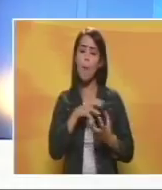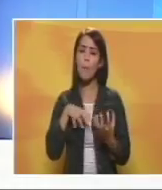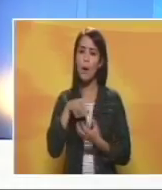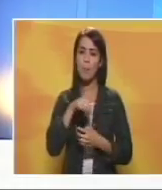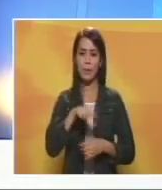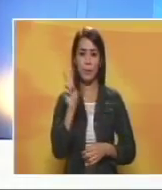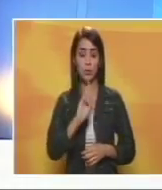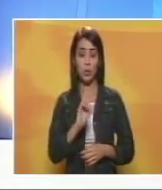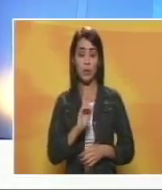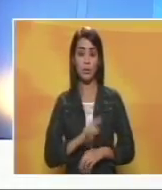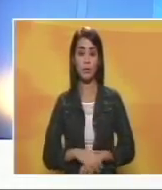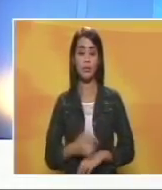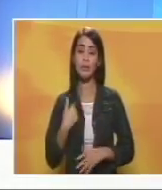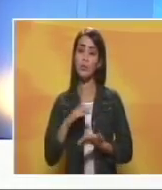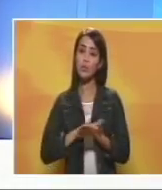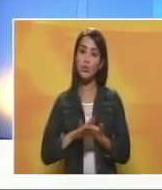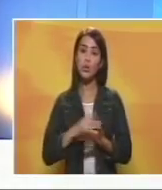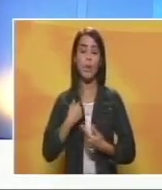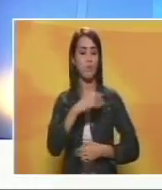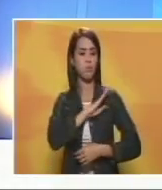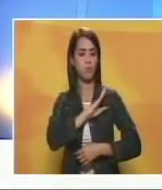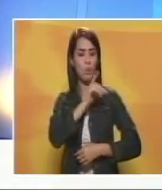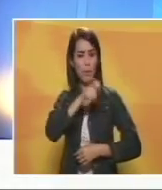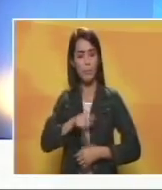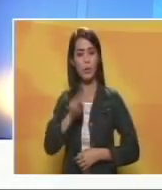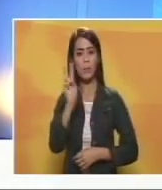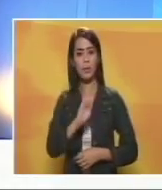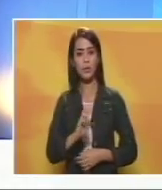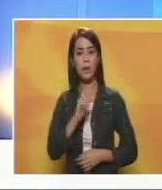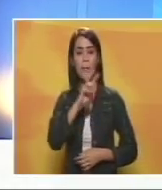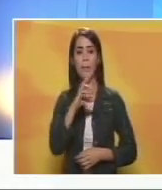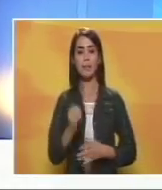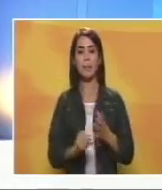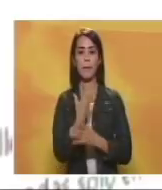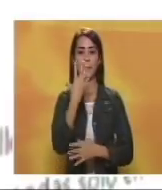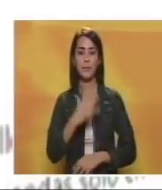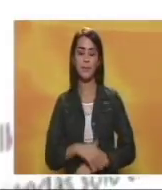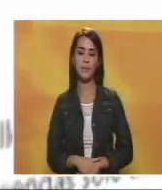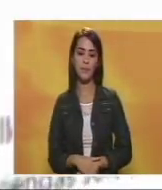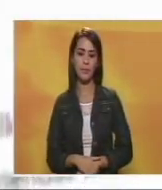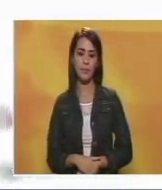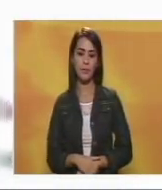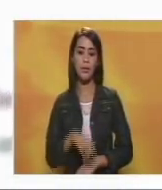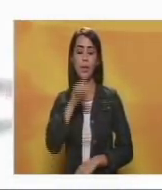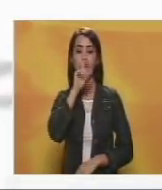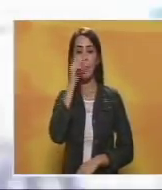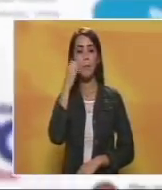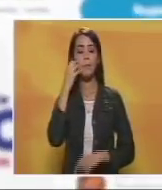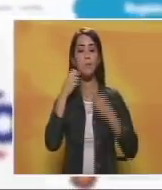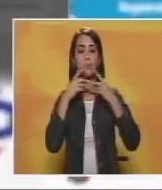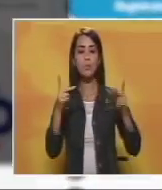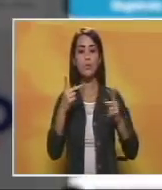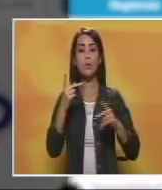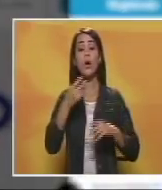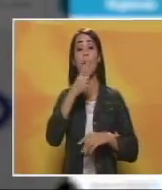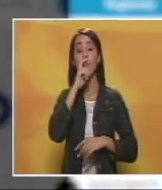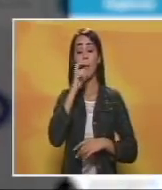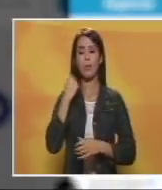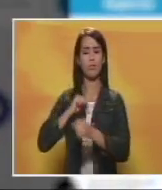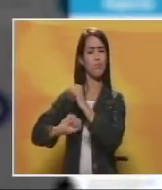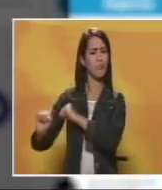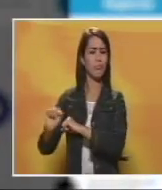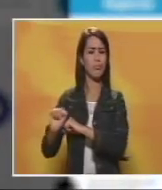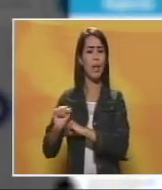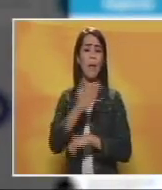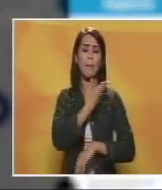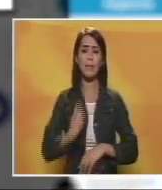los cuales, insistió, serán resueltos por los propios venezolanos el próximo 20 de mayo. A través de su cuenta en Twitter, Maduro rechazó las declaraciones del jefe de